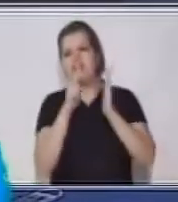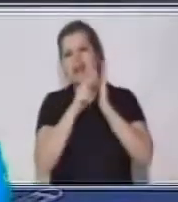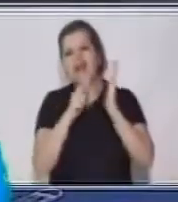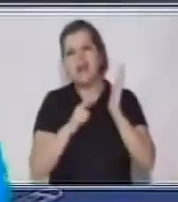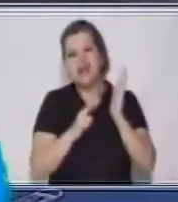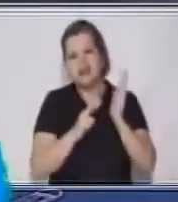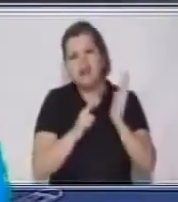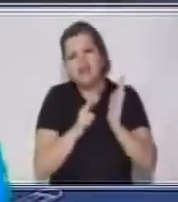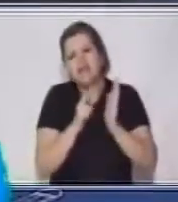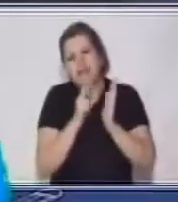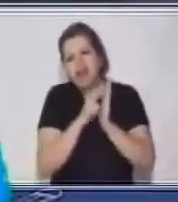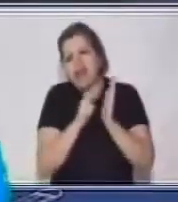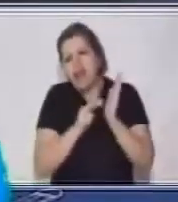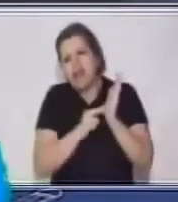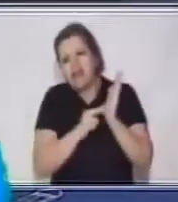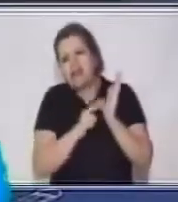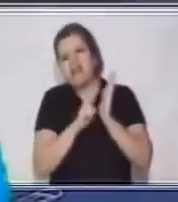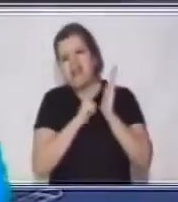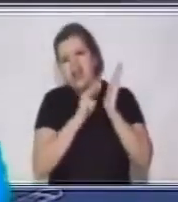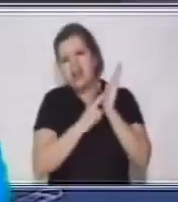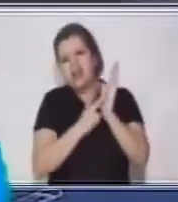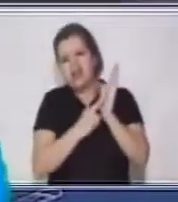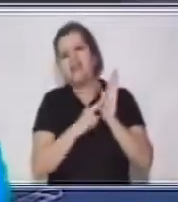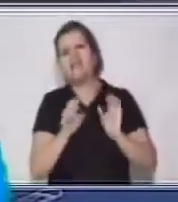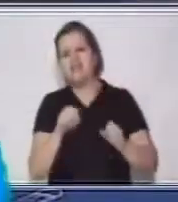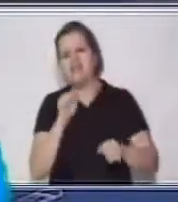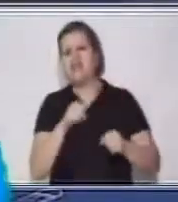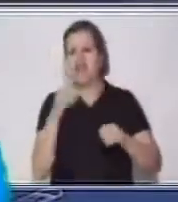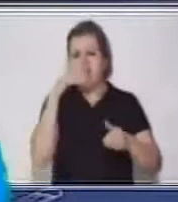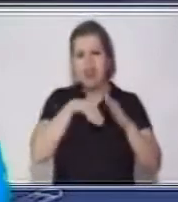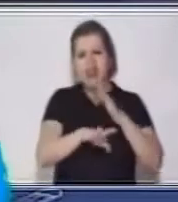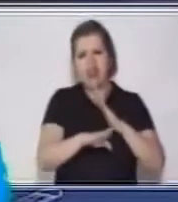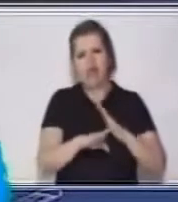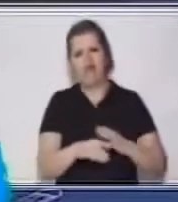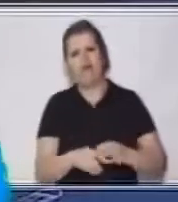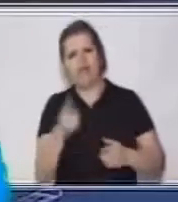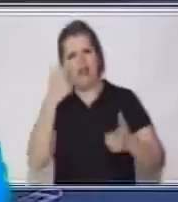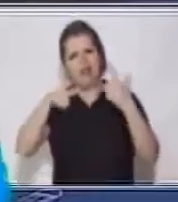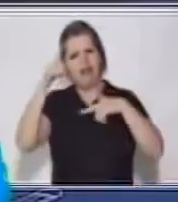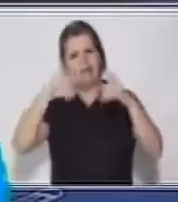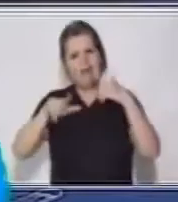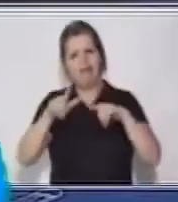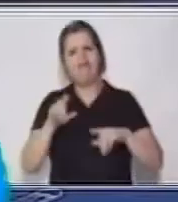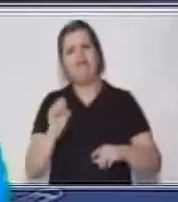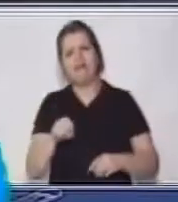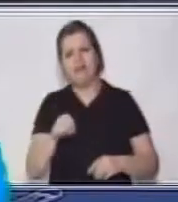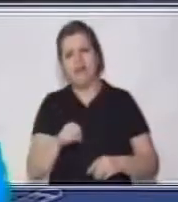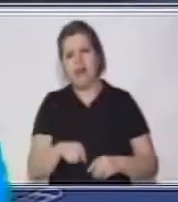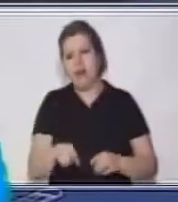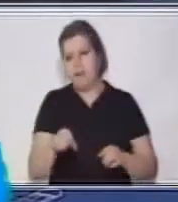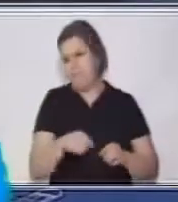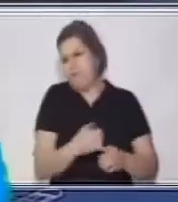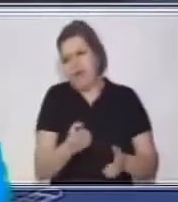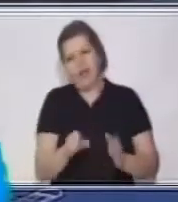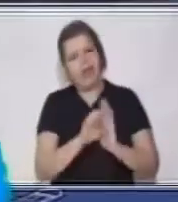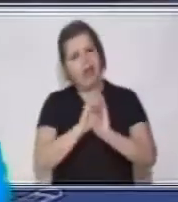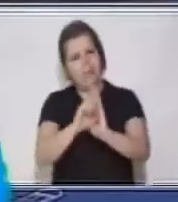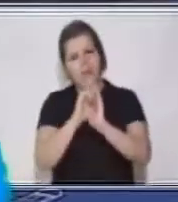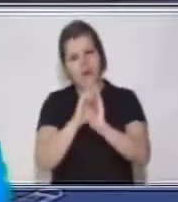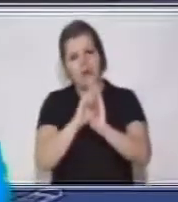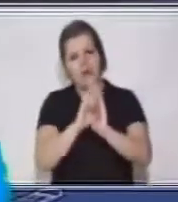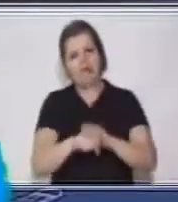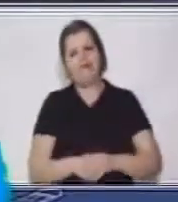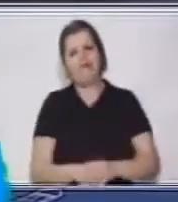caso podemos poner de ejemplo la palabra que nosotros utilizamos mucho y que es incorrecta, que es hubieron. Cuando